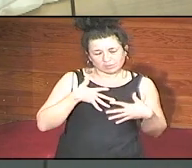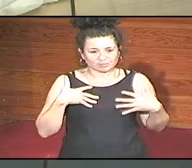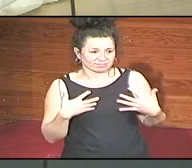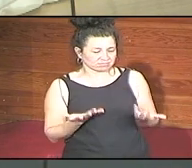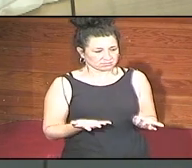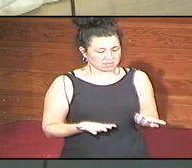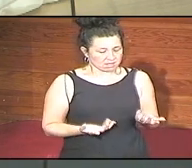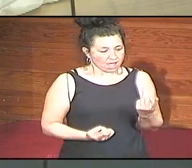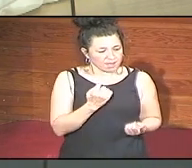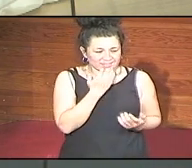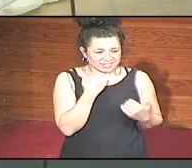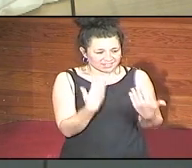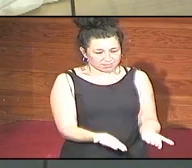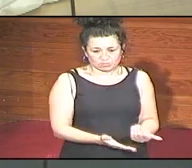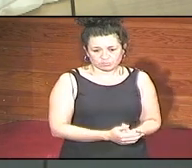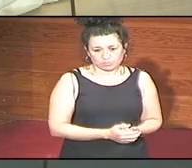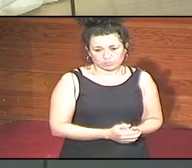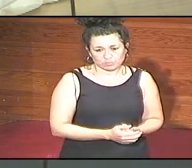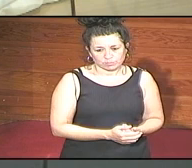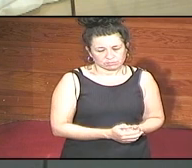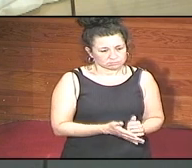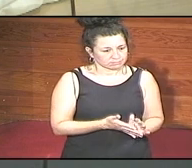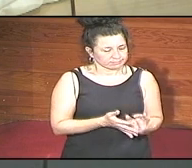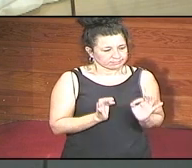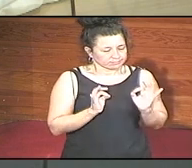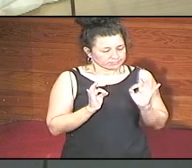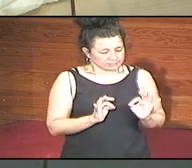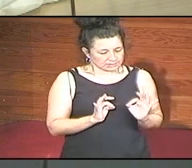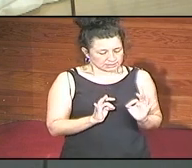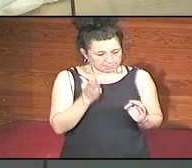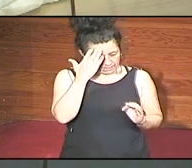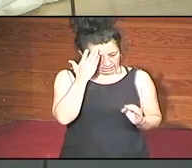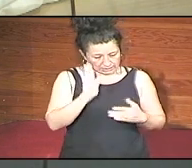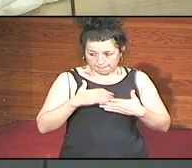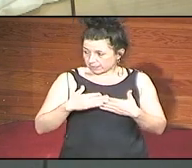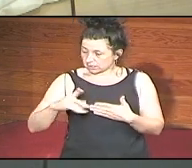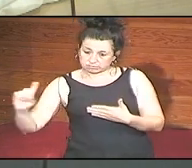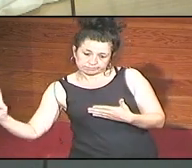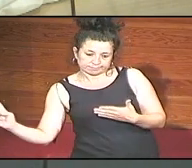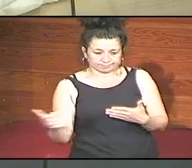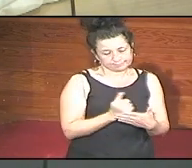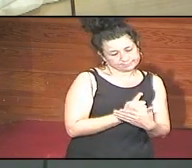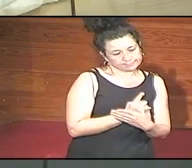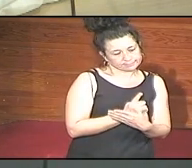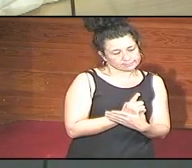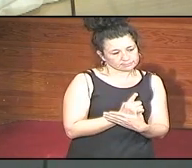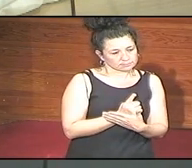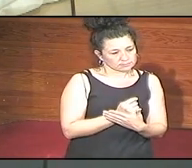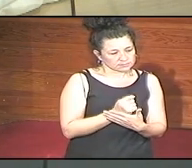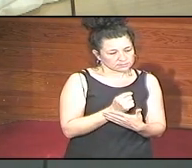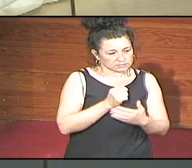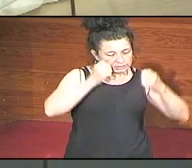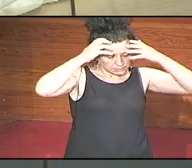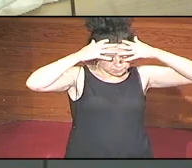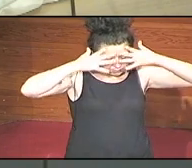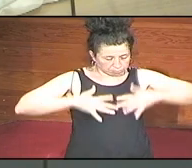a veces pongo un ejemplo que es definitivo no es como si aparece por la puerta una persona que empapada de arriba abajo